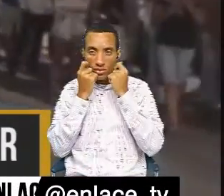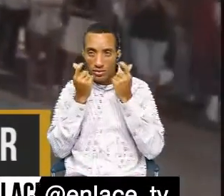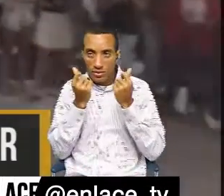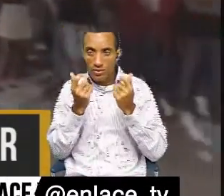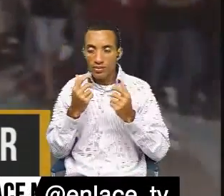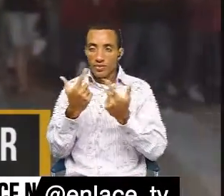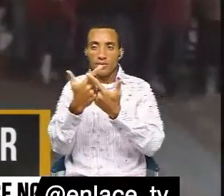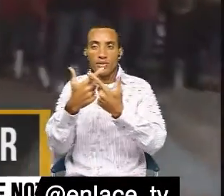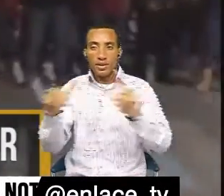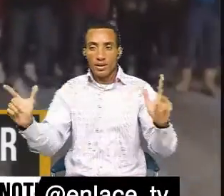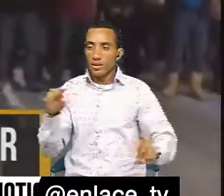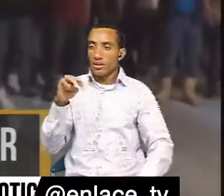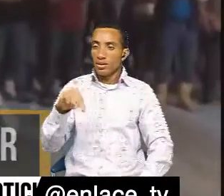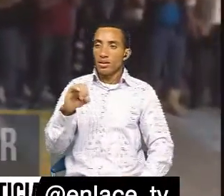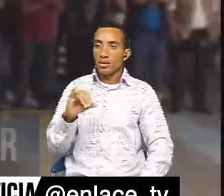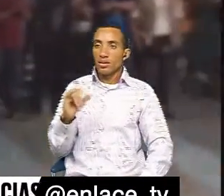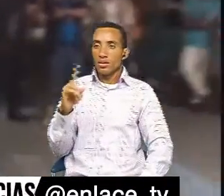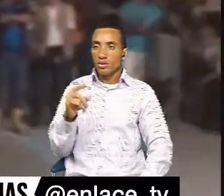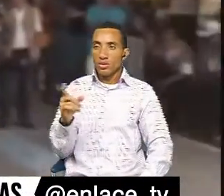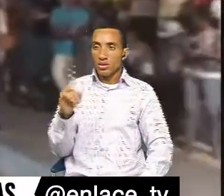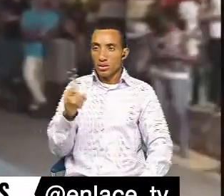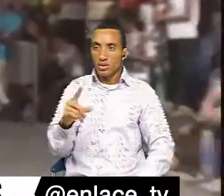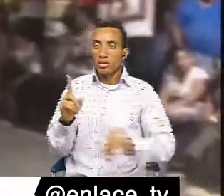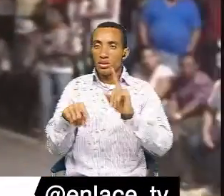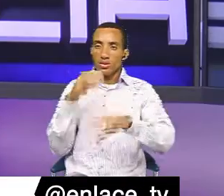Moisés y las personas privadas de la libertad.